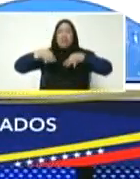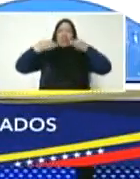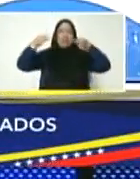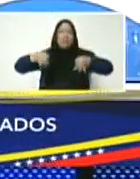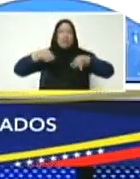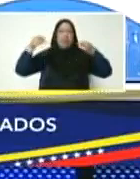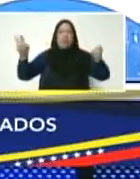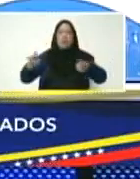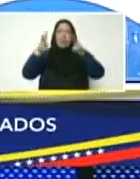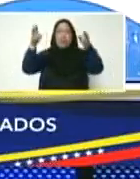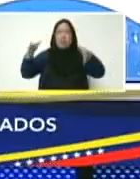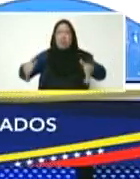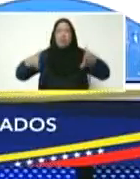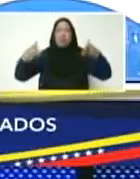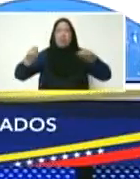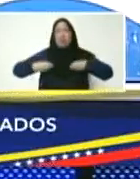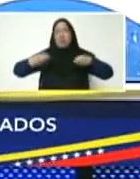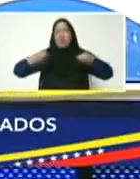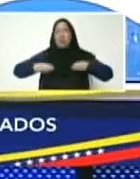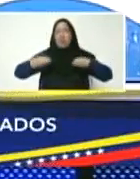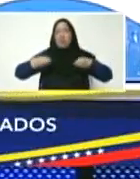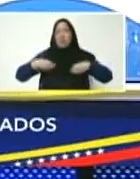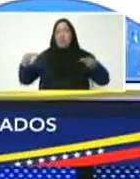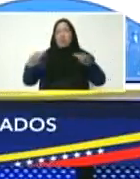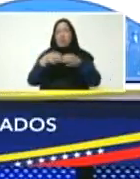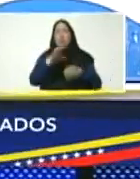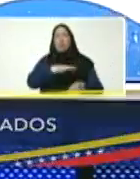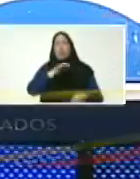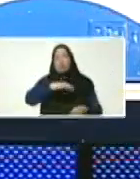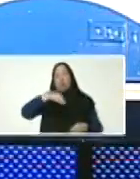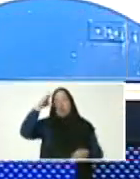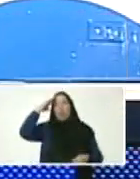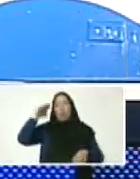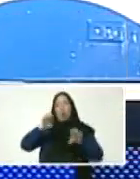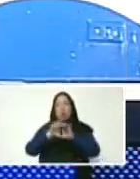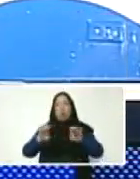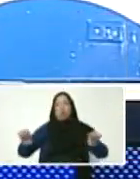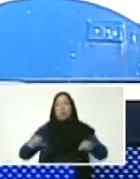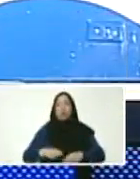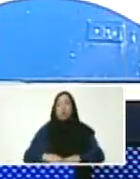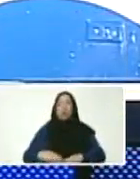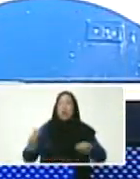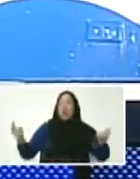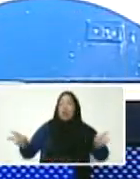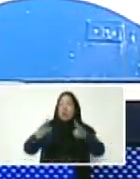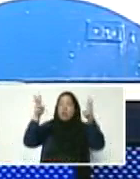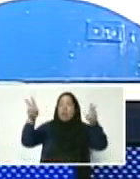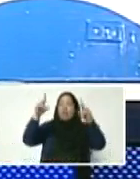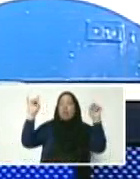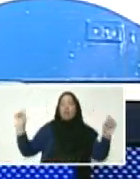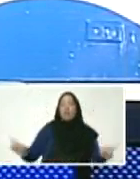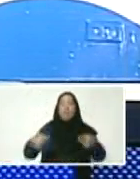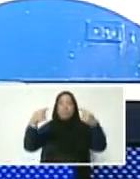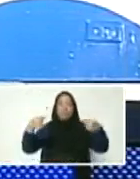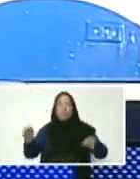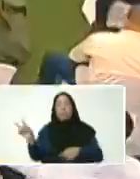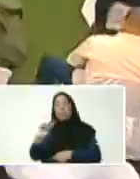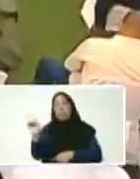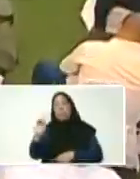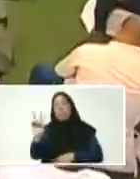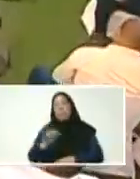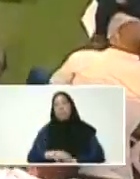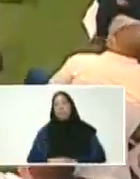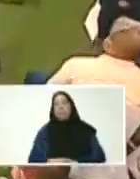siempre. ¡Que vivan las bricomiles de educación! ¡Que viva la música venezolana!